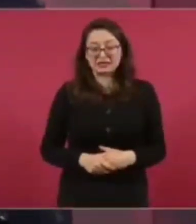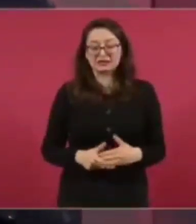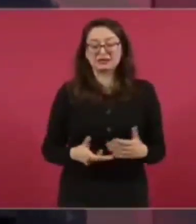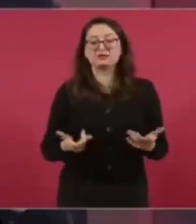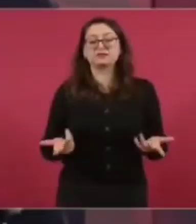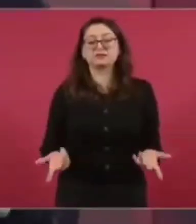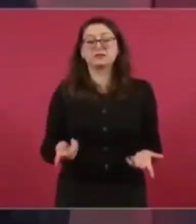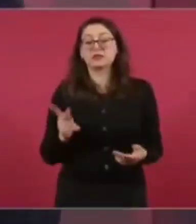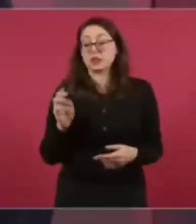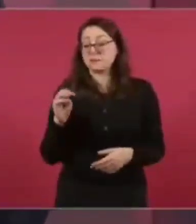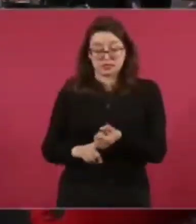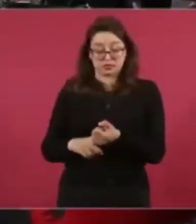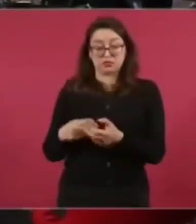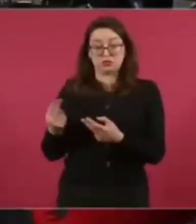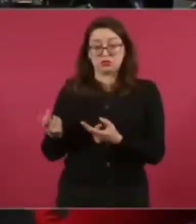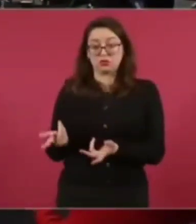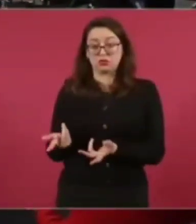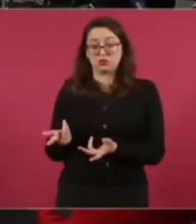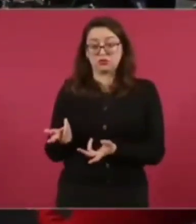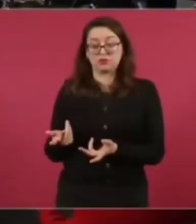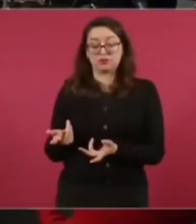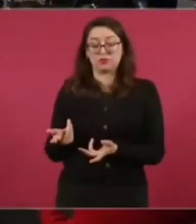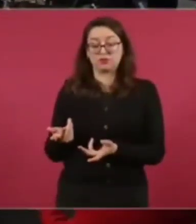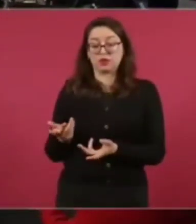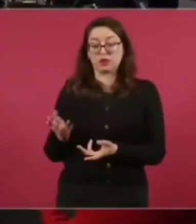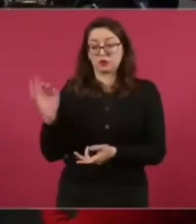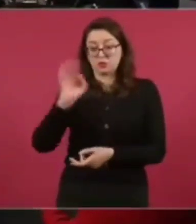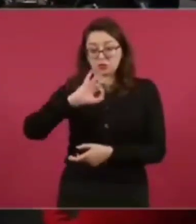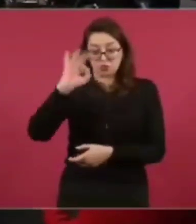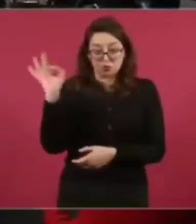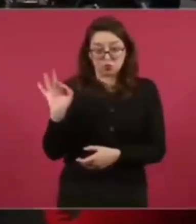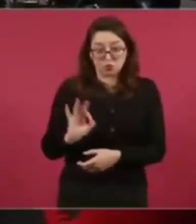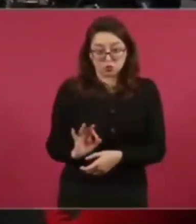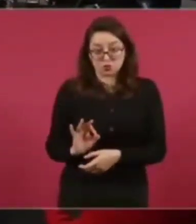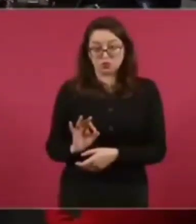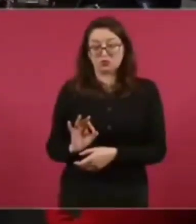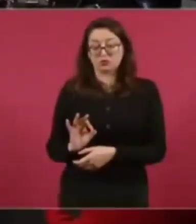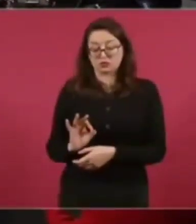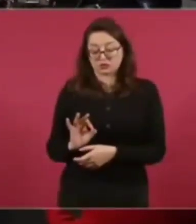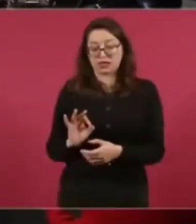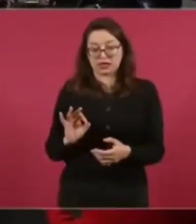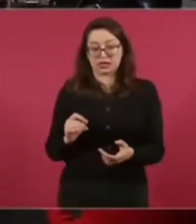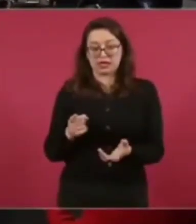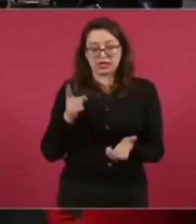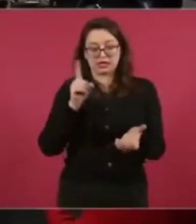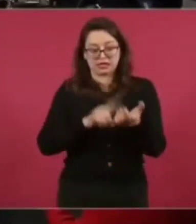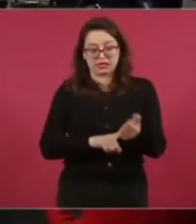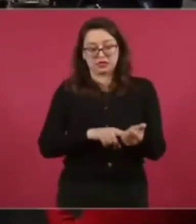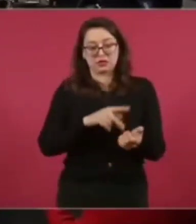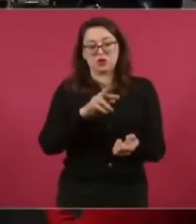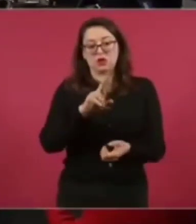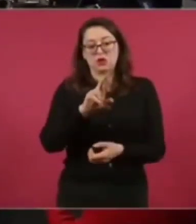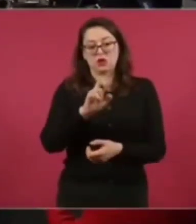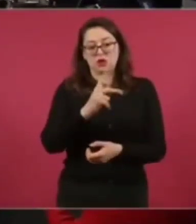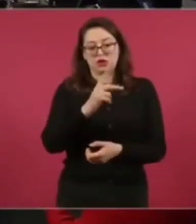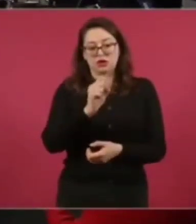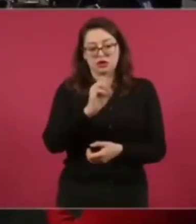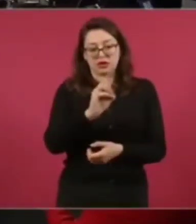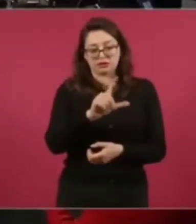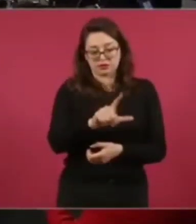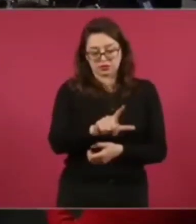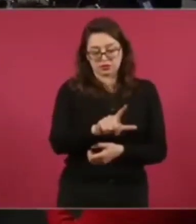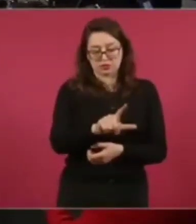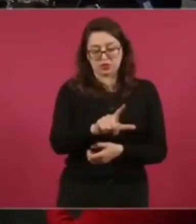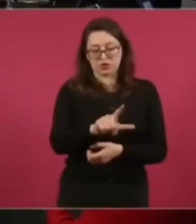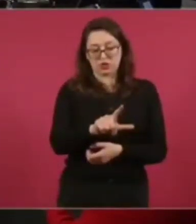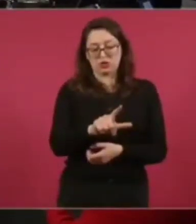tenía acciones El 9%. en Repsol. Y no tenía asiento en el… No.